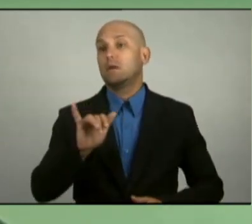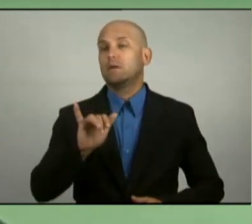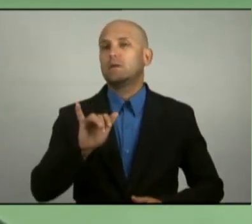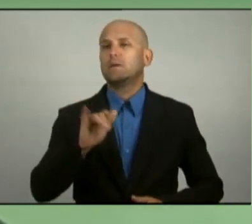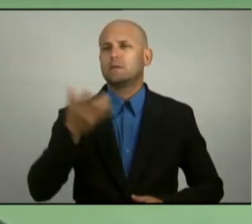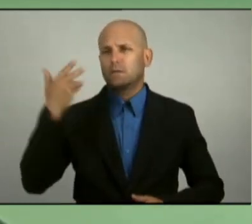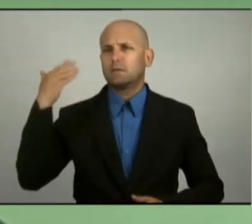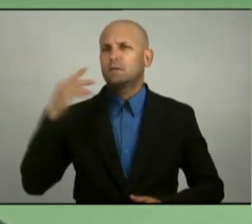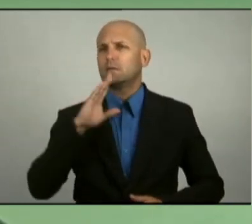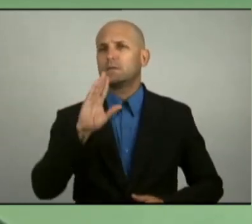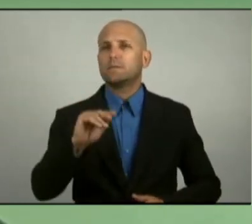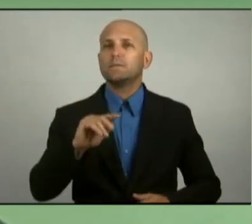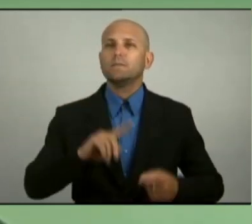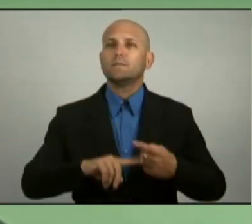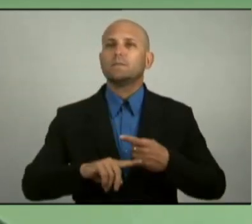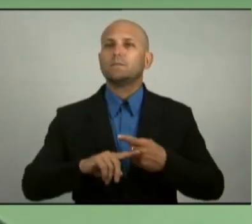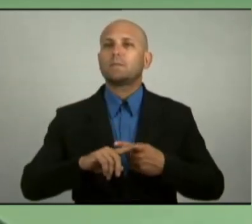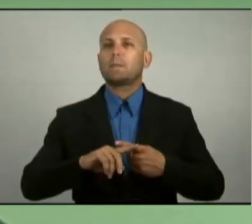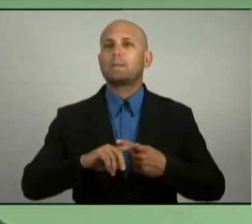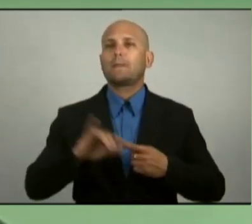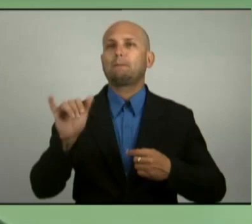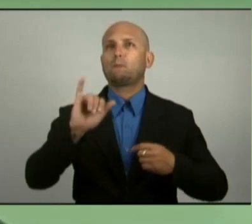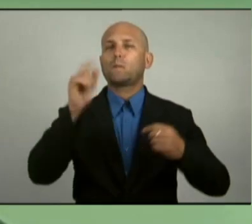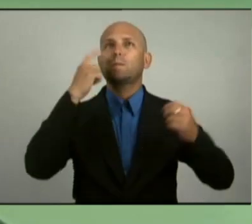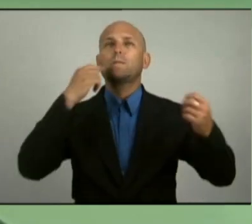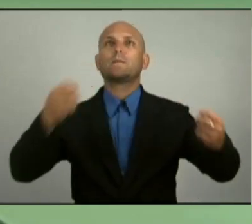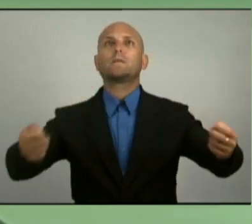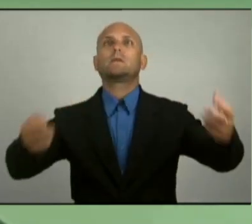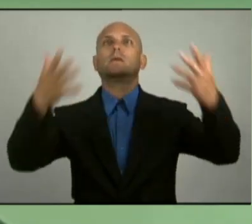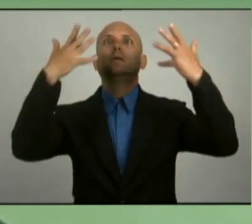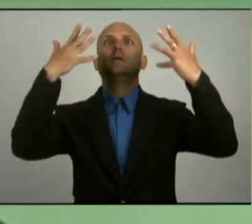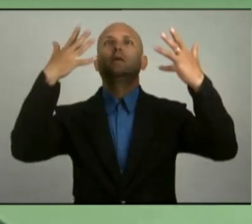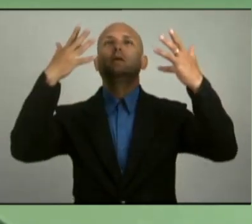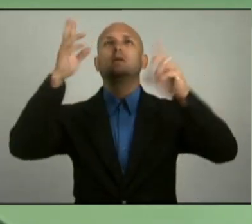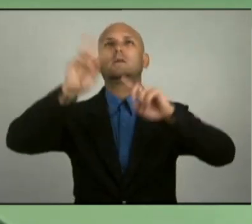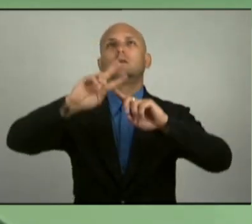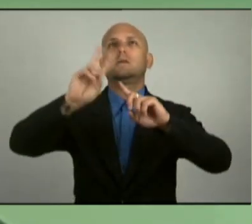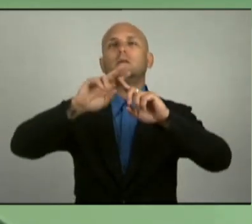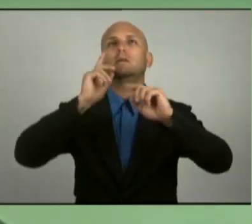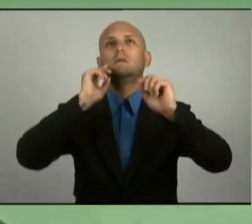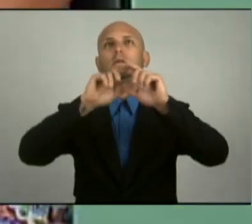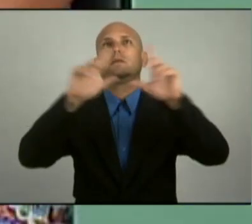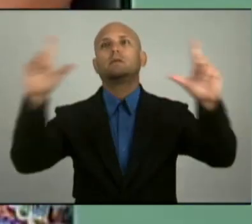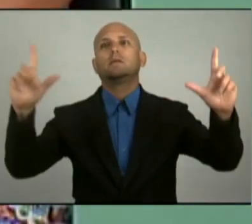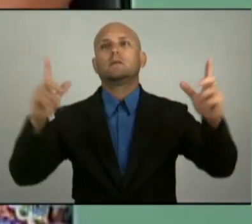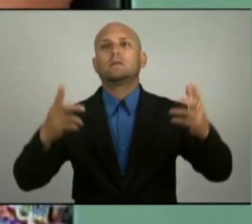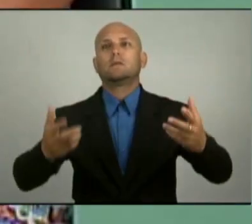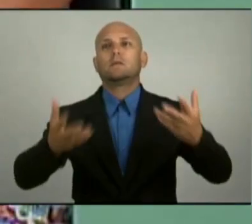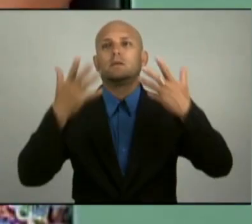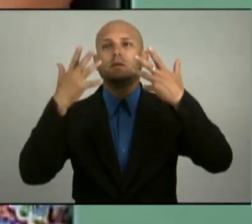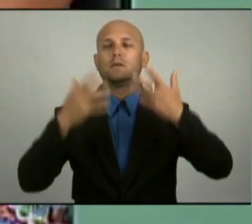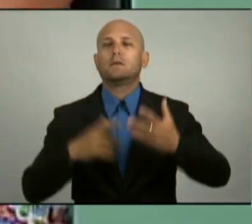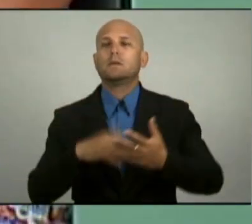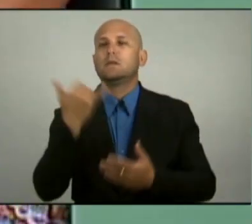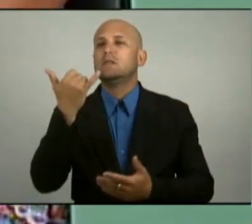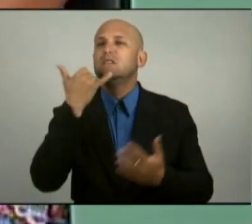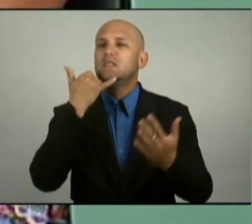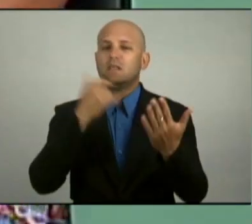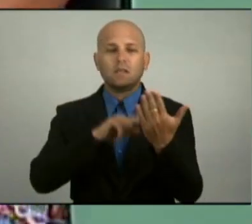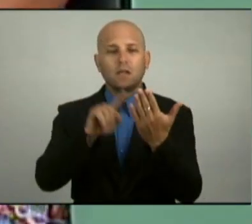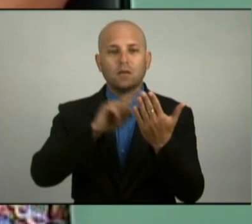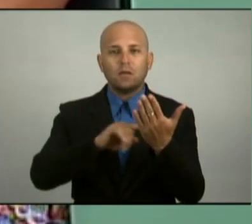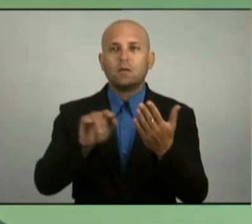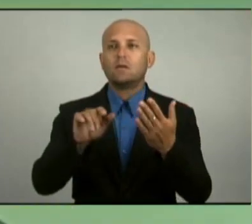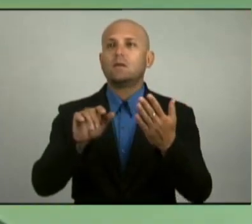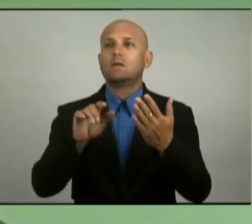programas a pantallas que tengan una iluminación fluorescente porque esto esto que nos ocupa tanto tiempo el celular la computadora